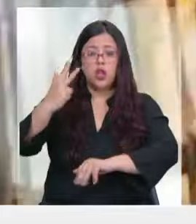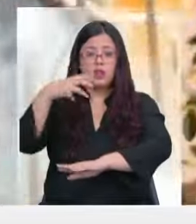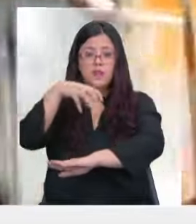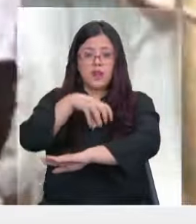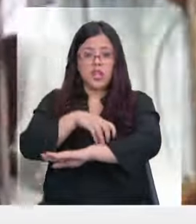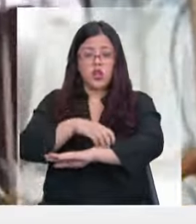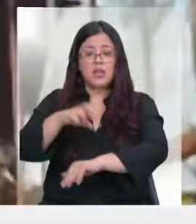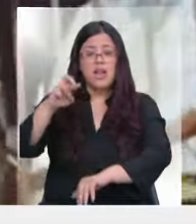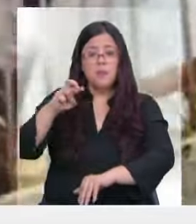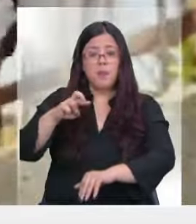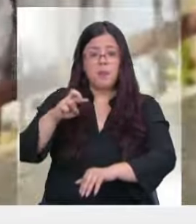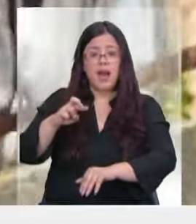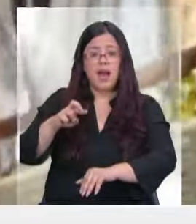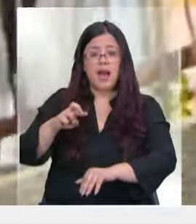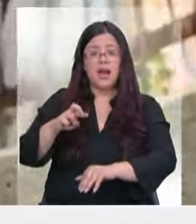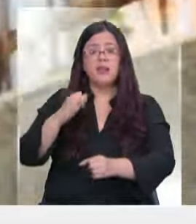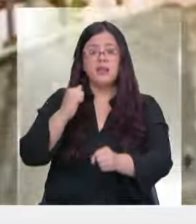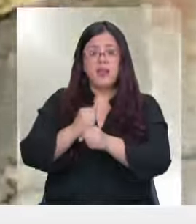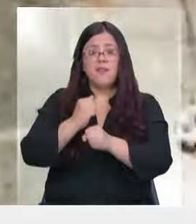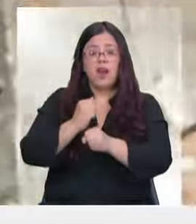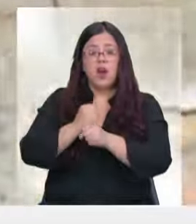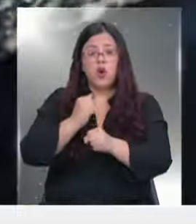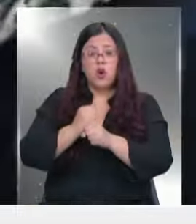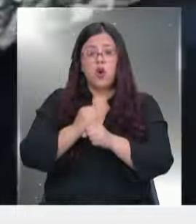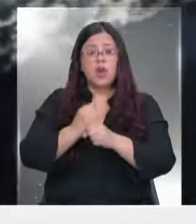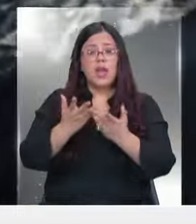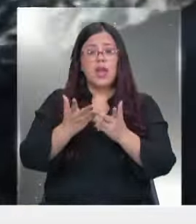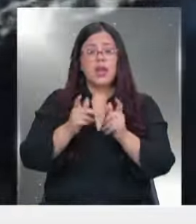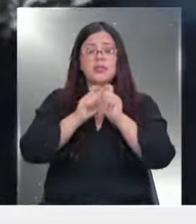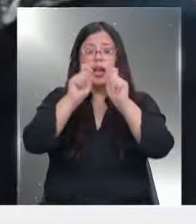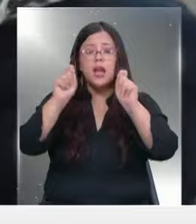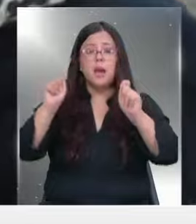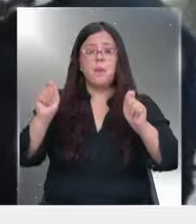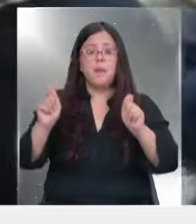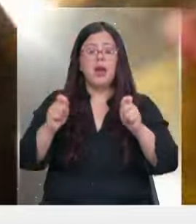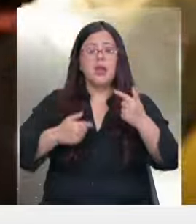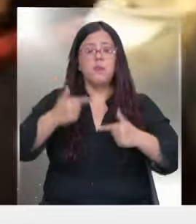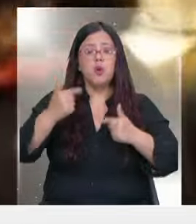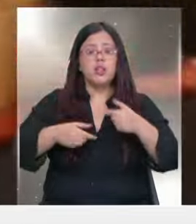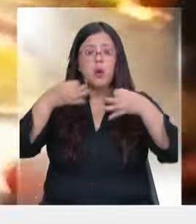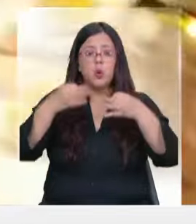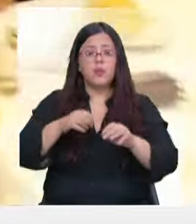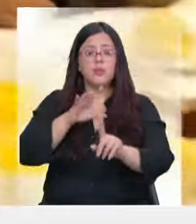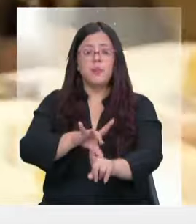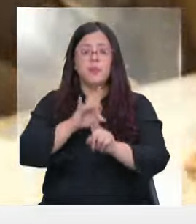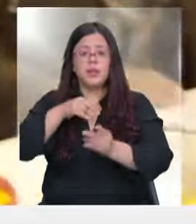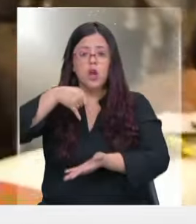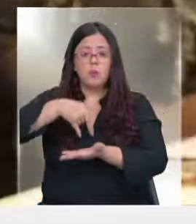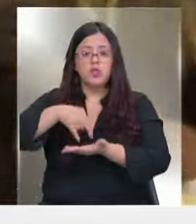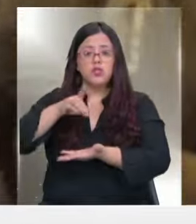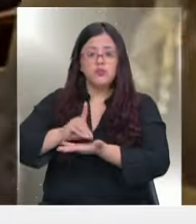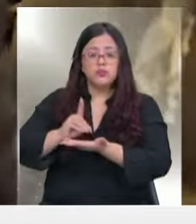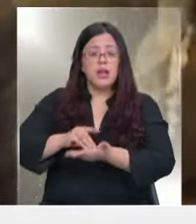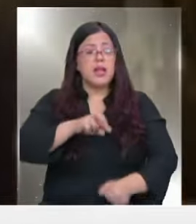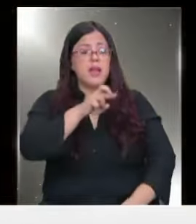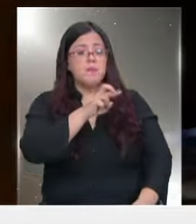padre de la joven trabajó en sus campañas políticas para llevarlo al Congreso como diputado. El papá